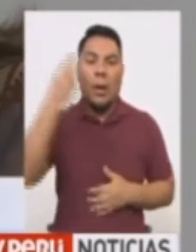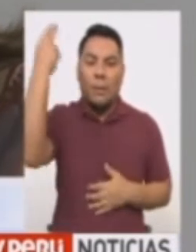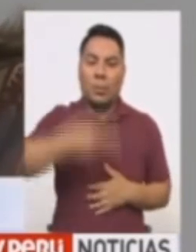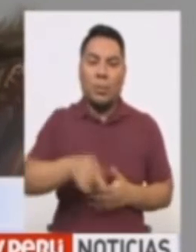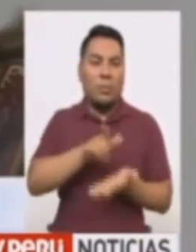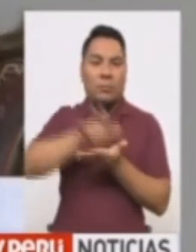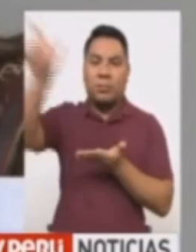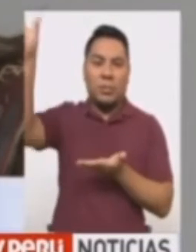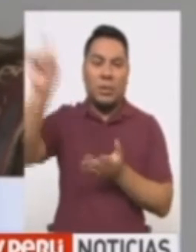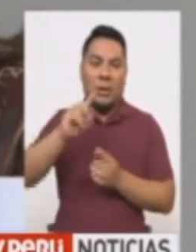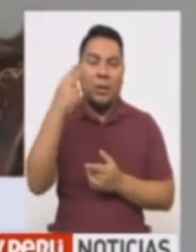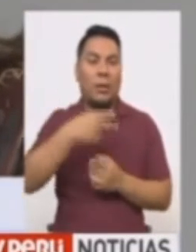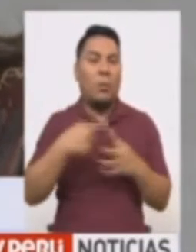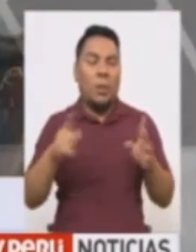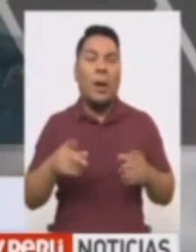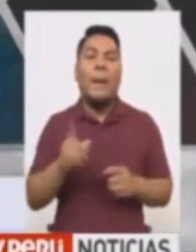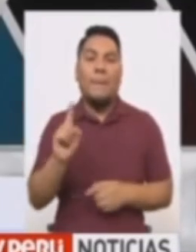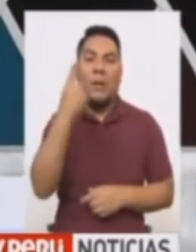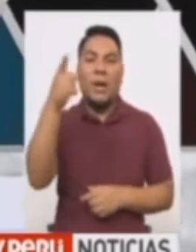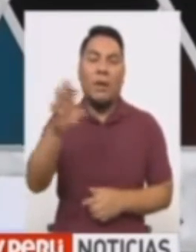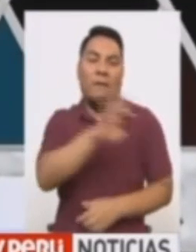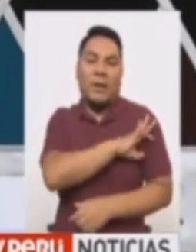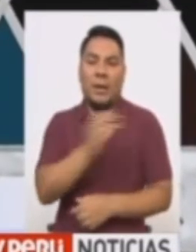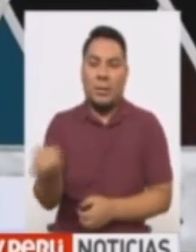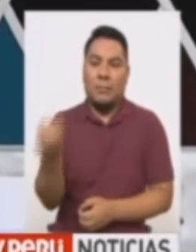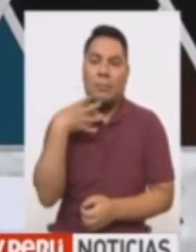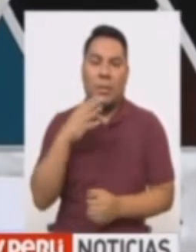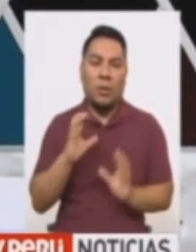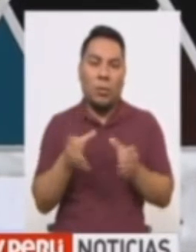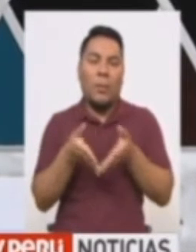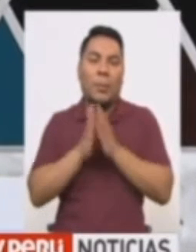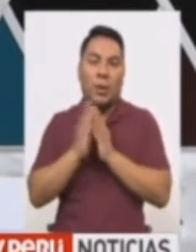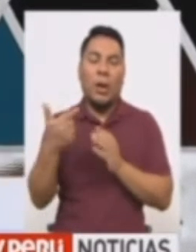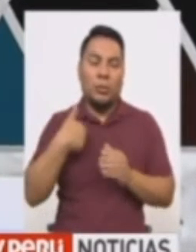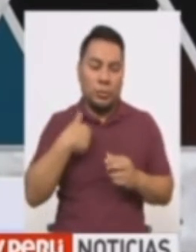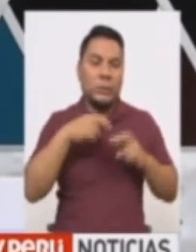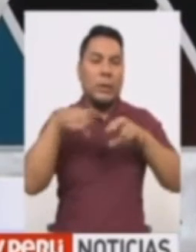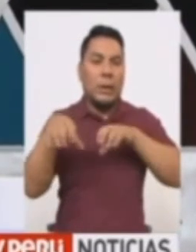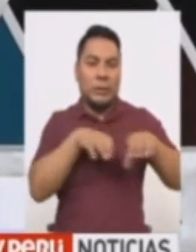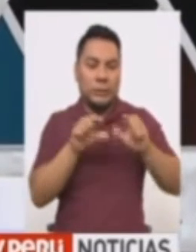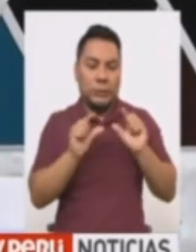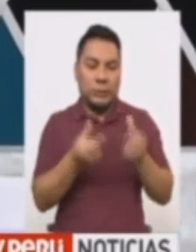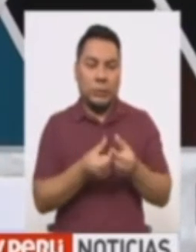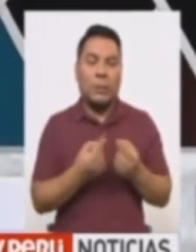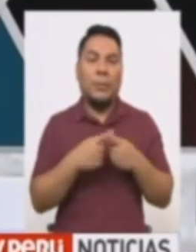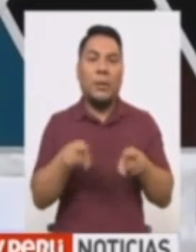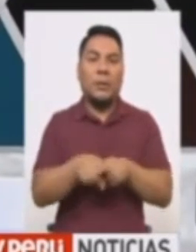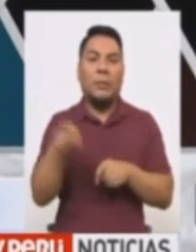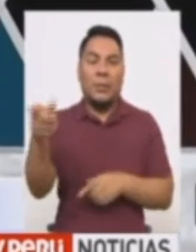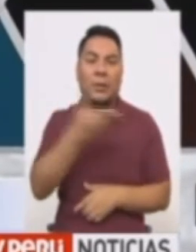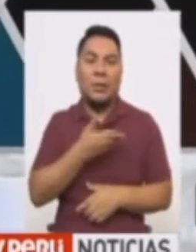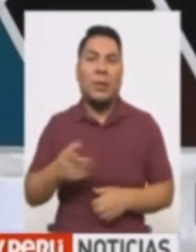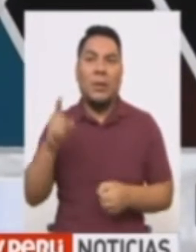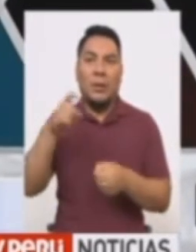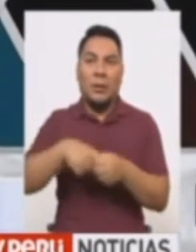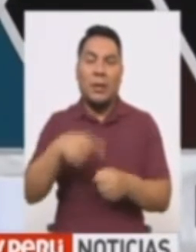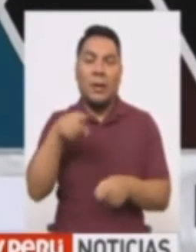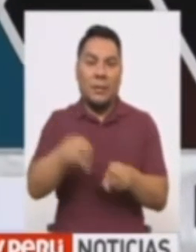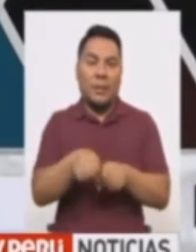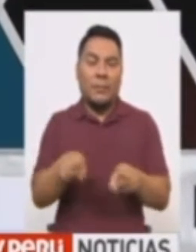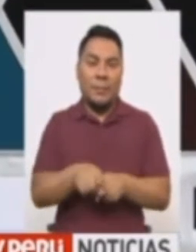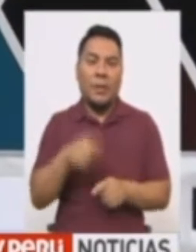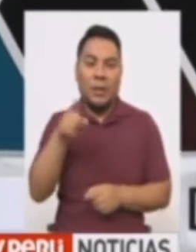de investigación preparatoria no puede intervenir. En tanto, el Contralor de la República, quien participó en este taller, señaló